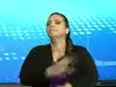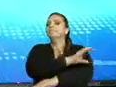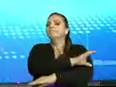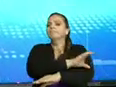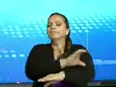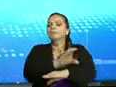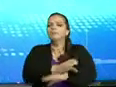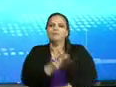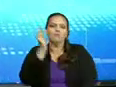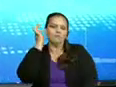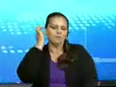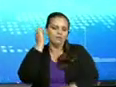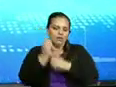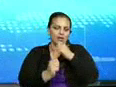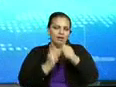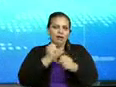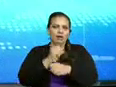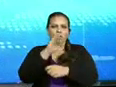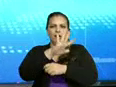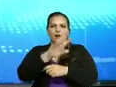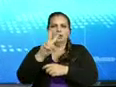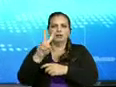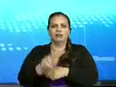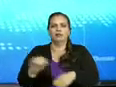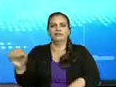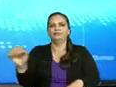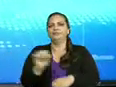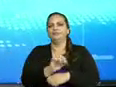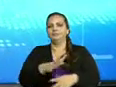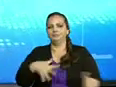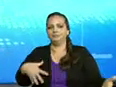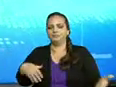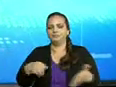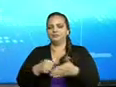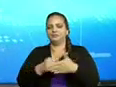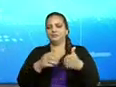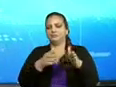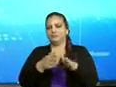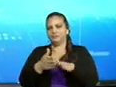son velados en su domicilio. Allegados de la hora Oxisa indicaron que la